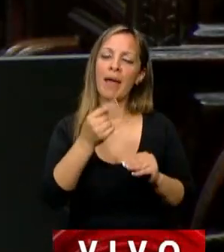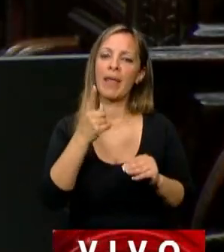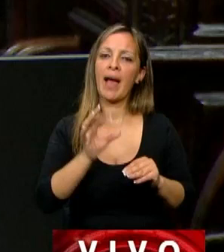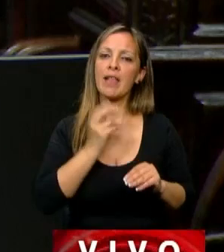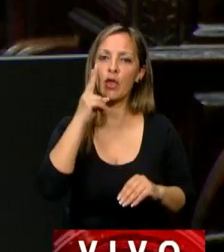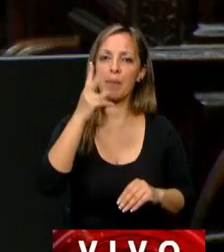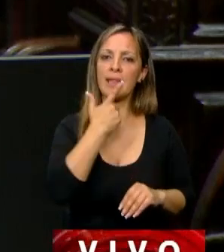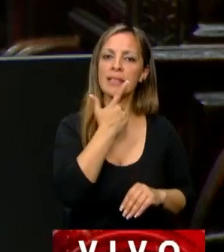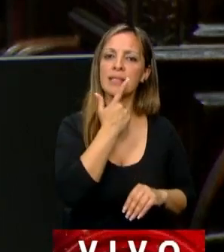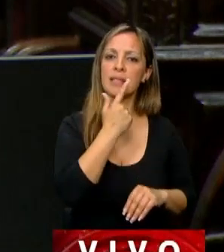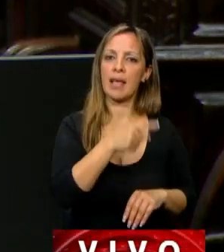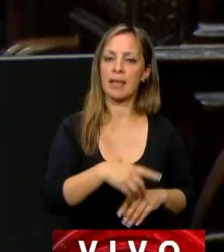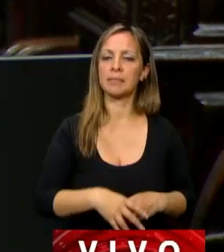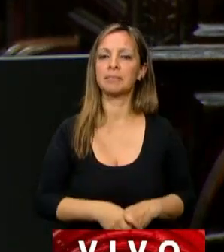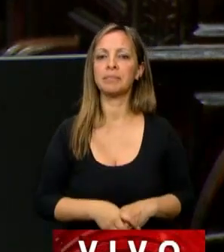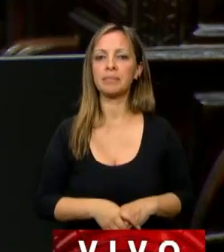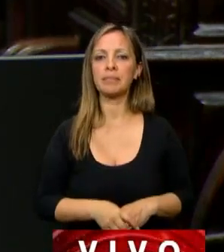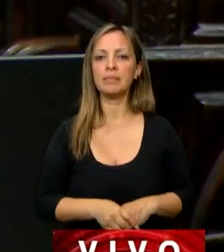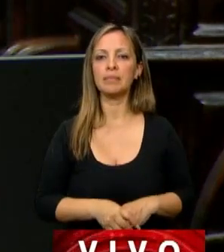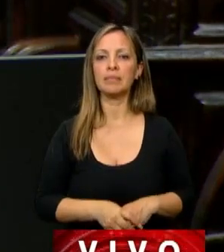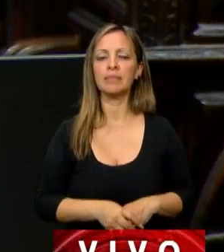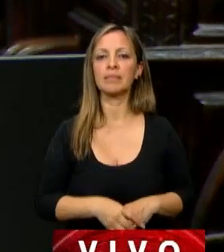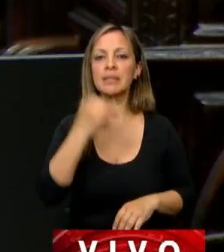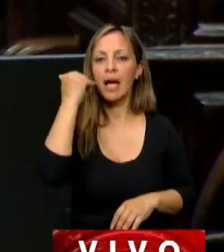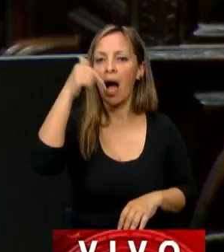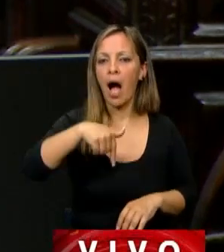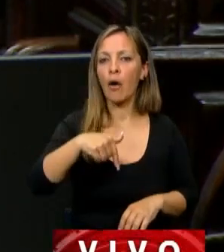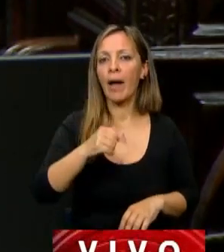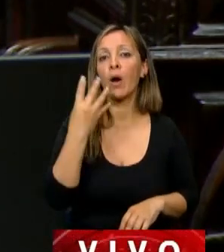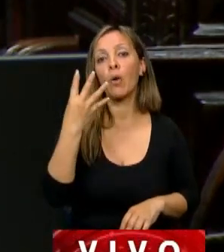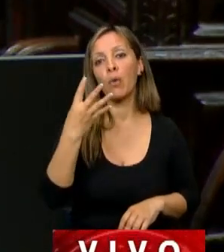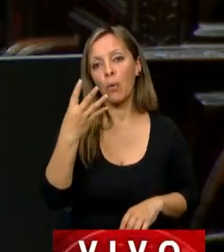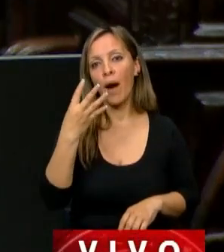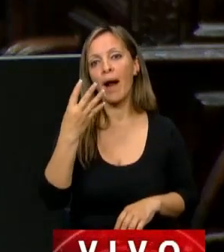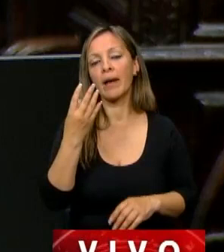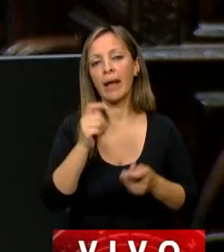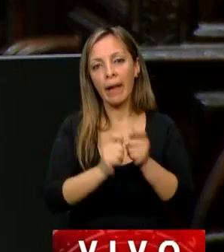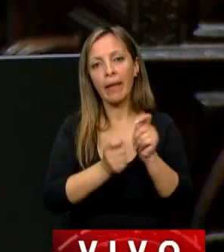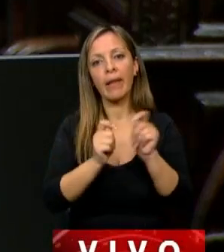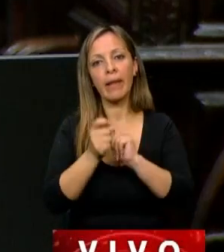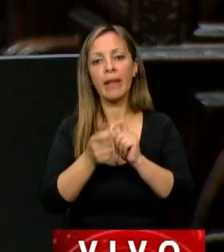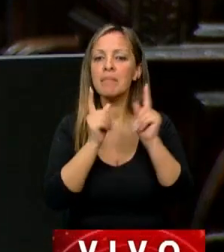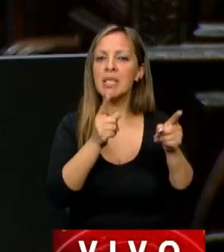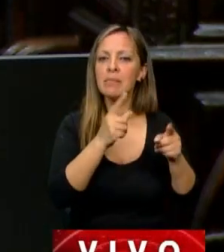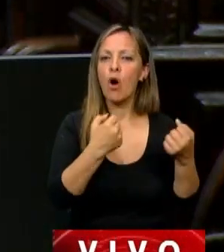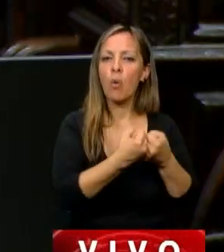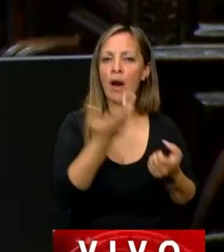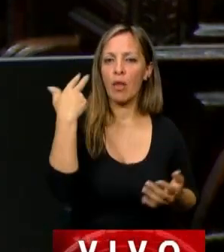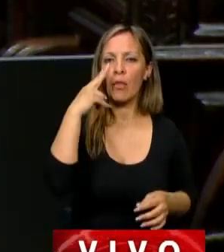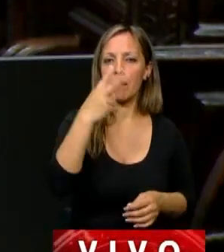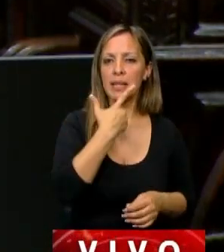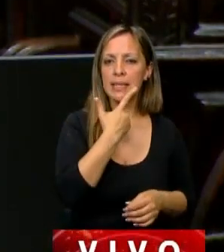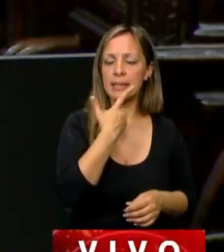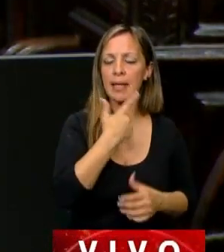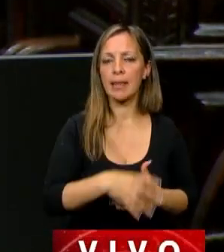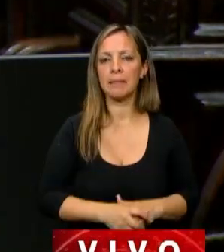año 2017. Ya estamos ante la cuarta adenda de ese consenso, ¿no? Entonces, necesariamente, a pesar de que